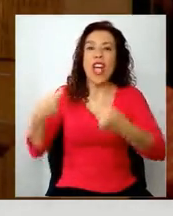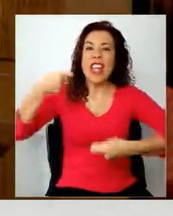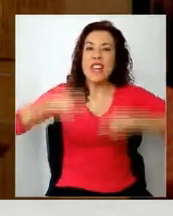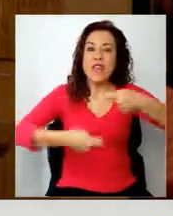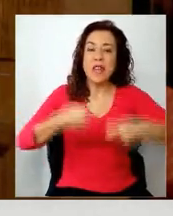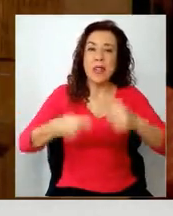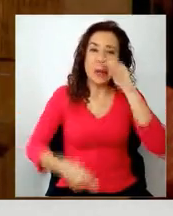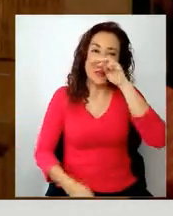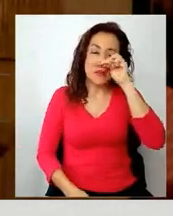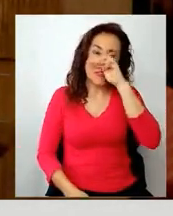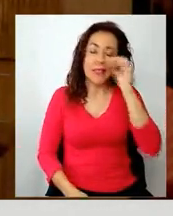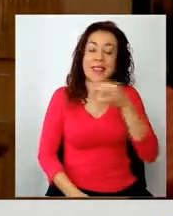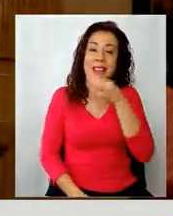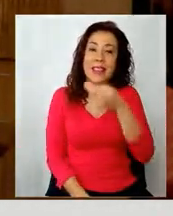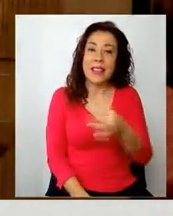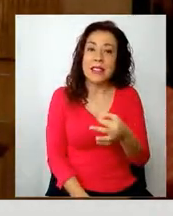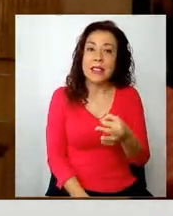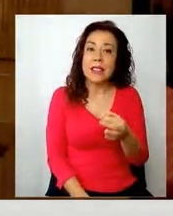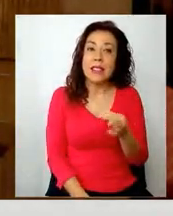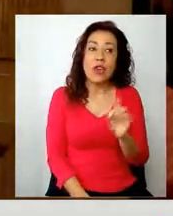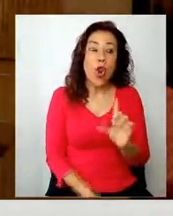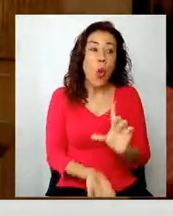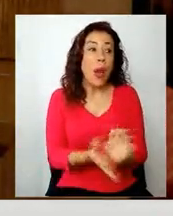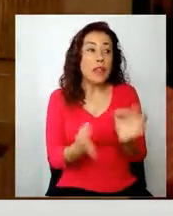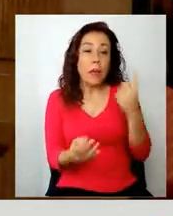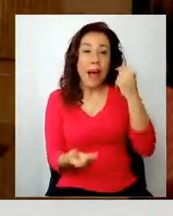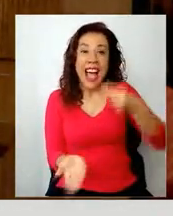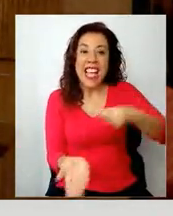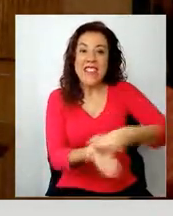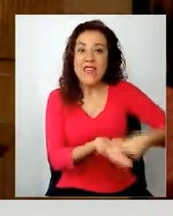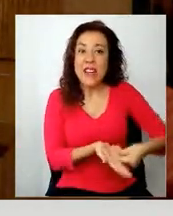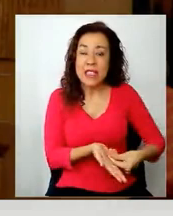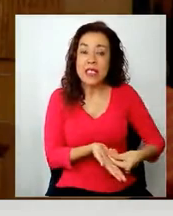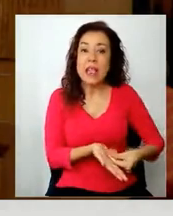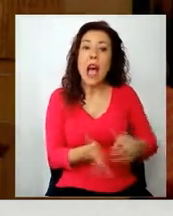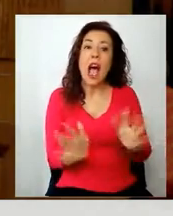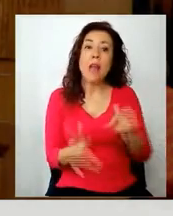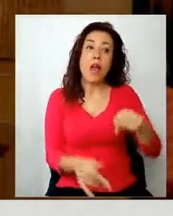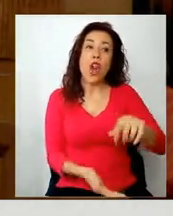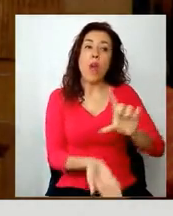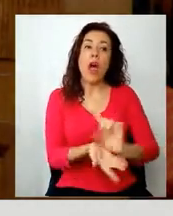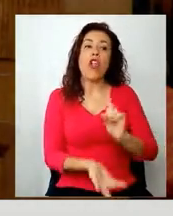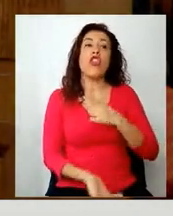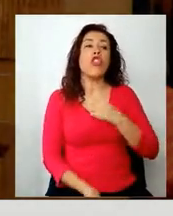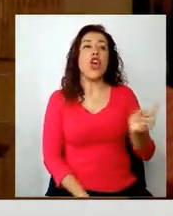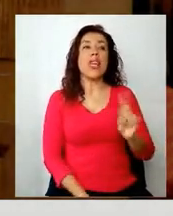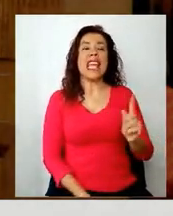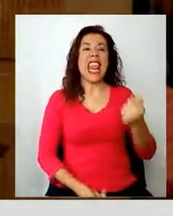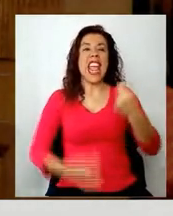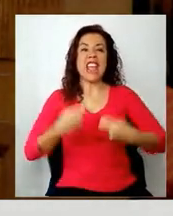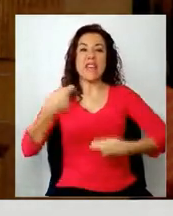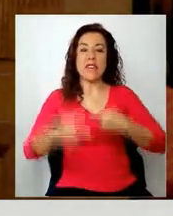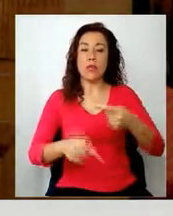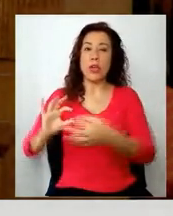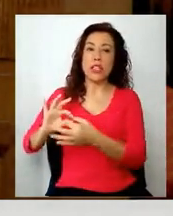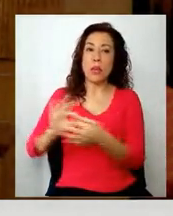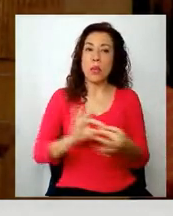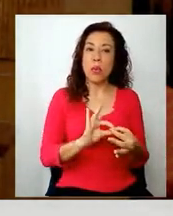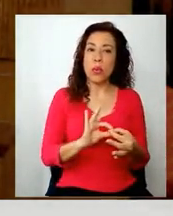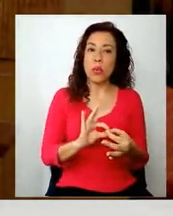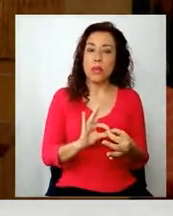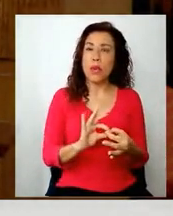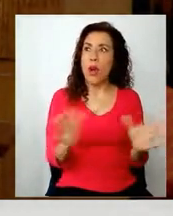concluye que si no hay un logo seguro para invertir quizá este no sea el lugar donde queremos invertir por lo tanto acá esto es bastante grave porque